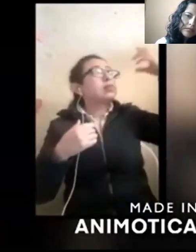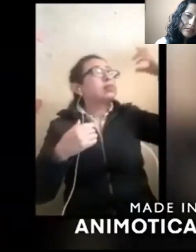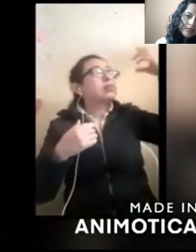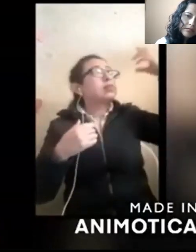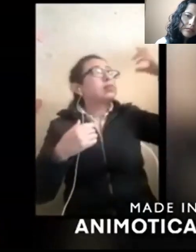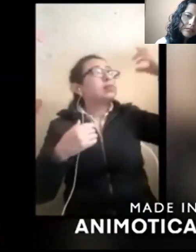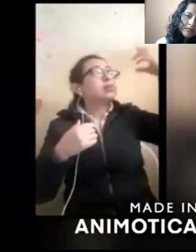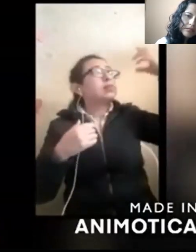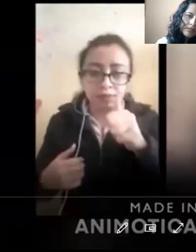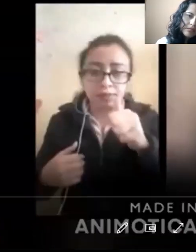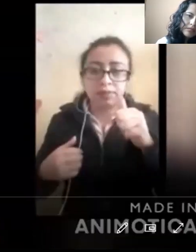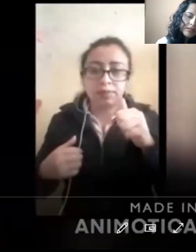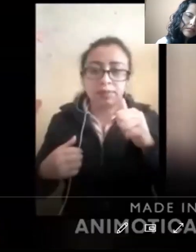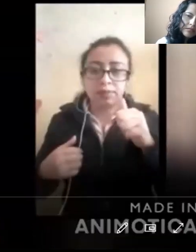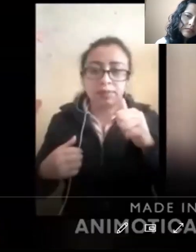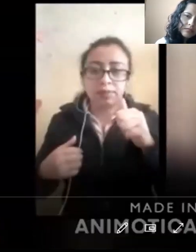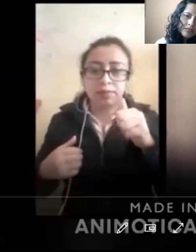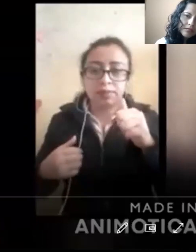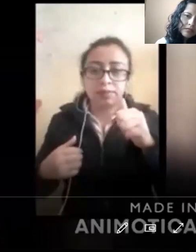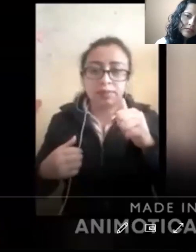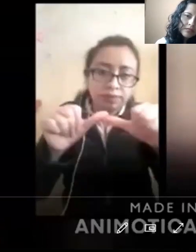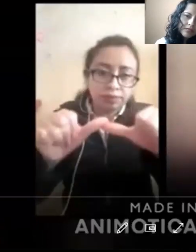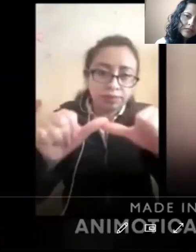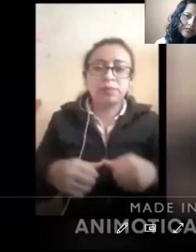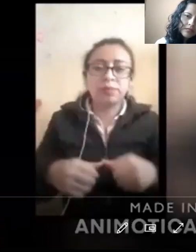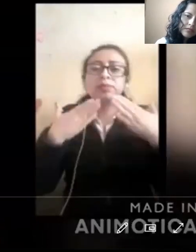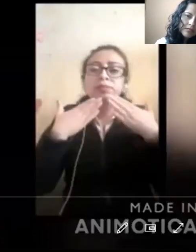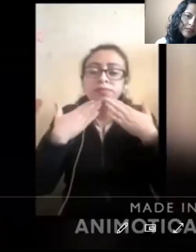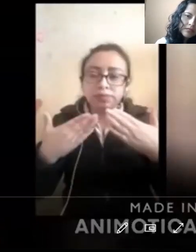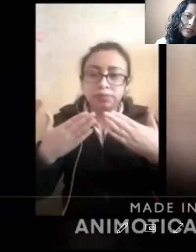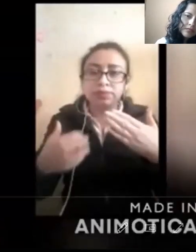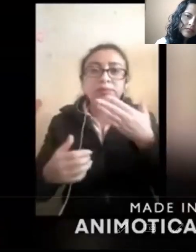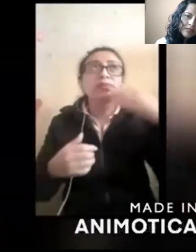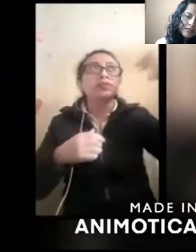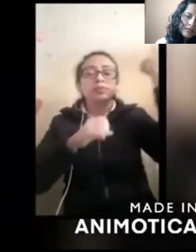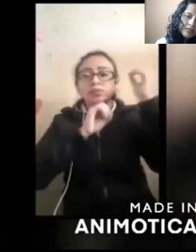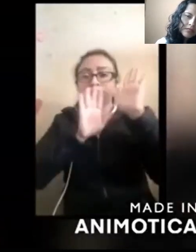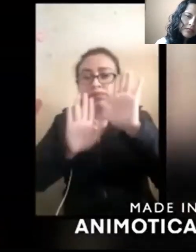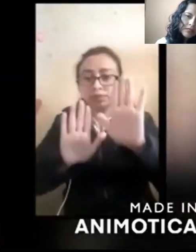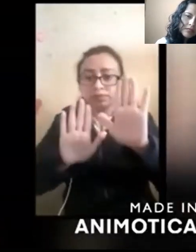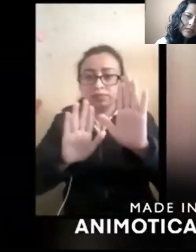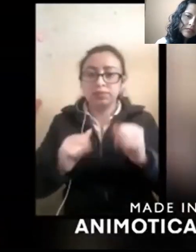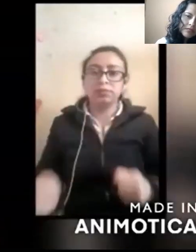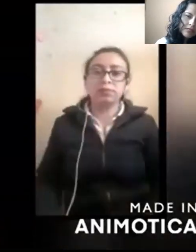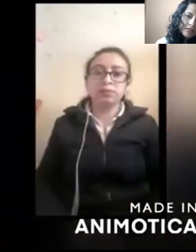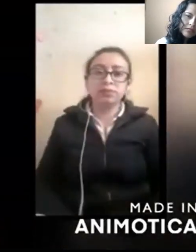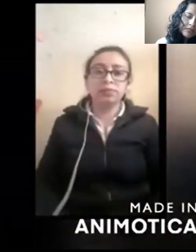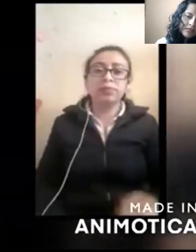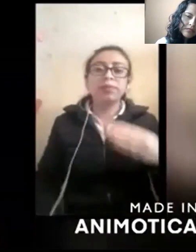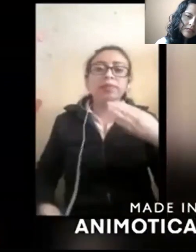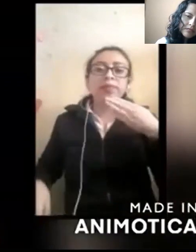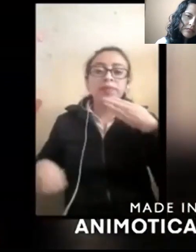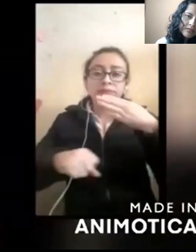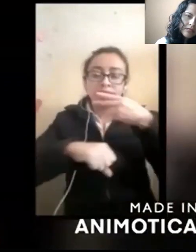ha aprendido bastante. Solo les quiero agradecer mucho y que Dios les bendiga.